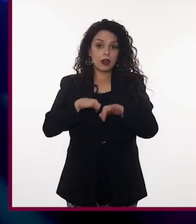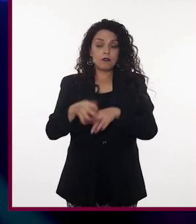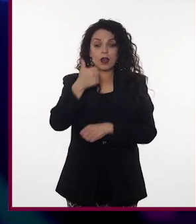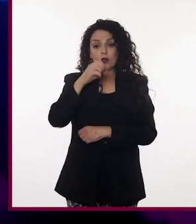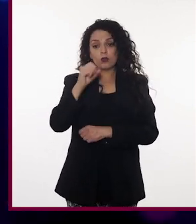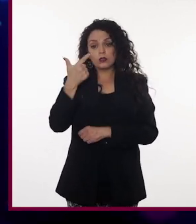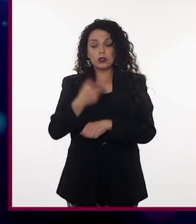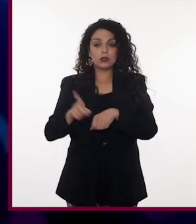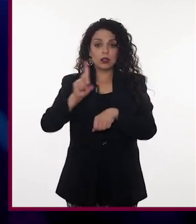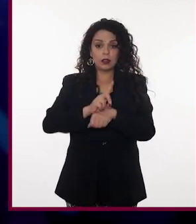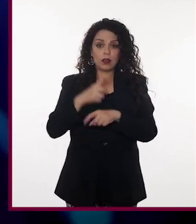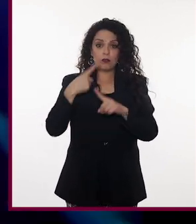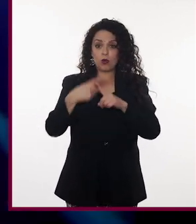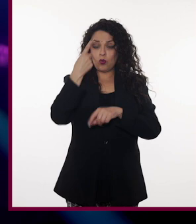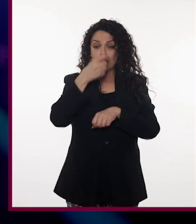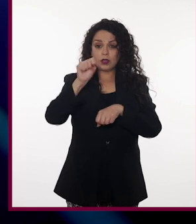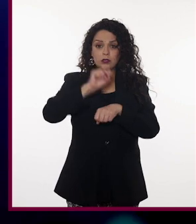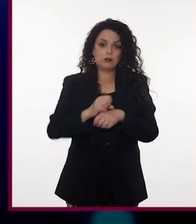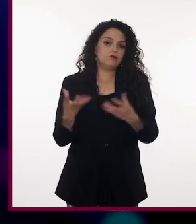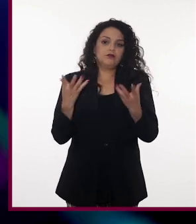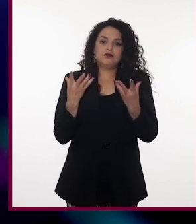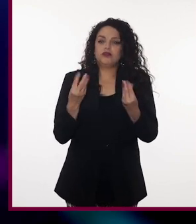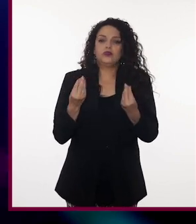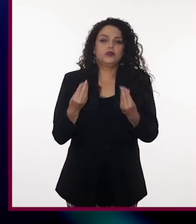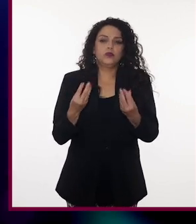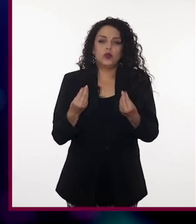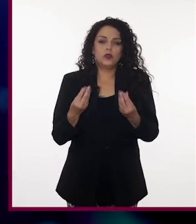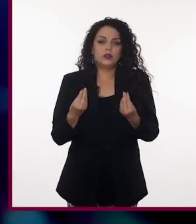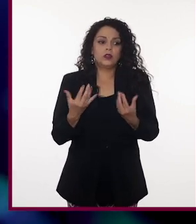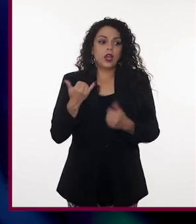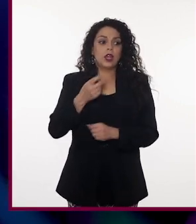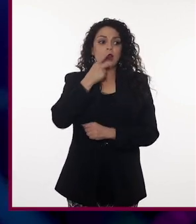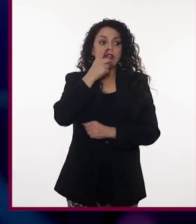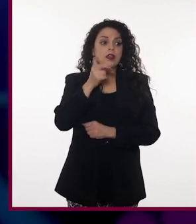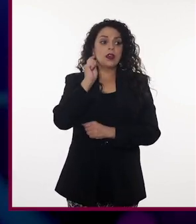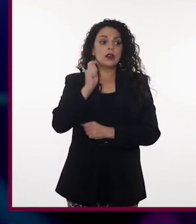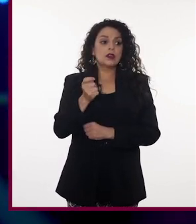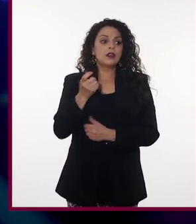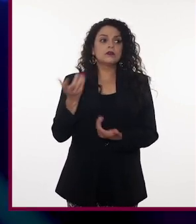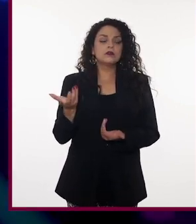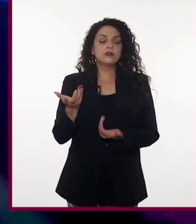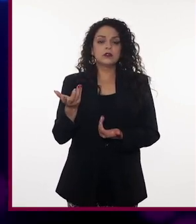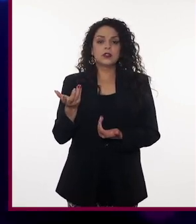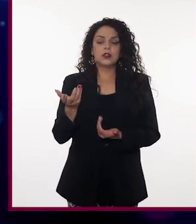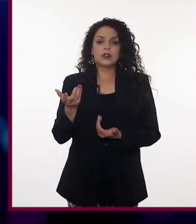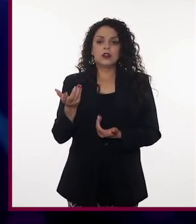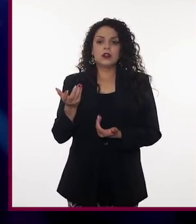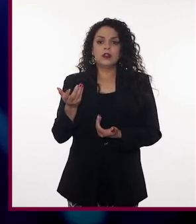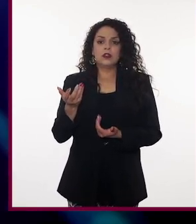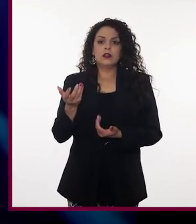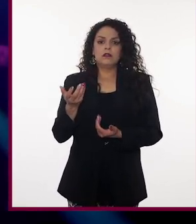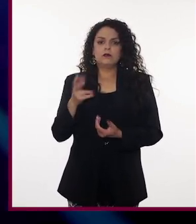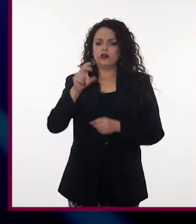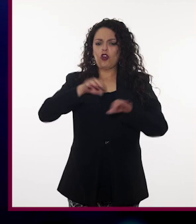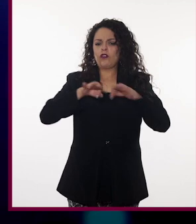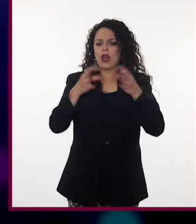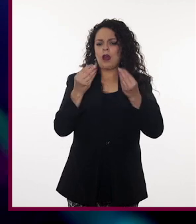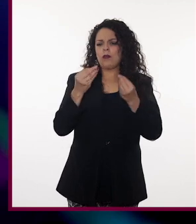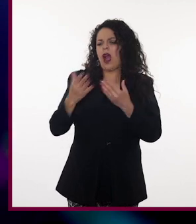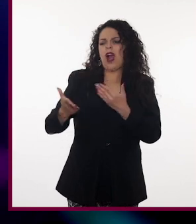días a la semana, entonces trabajan muchísimos. Y esta idea de que son pocos los que no trabajan tanto, por